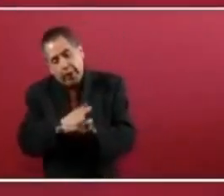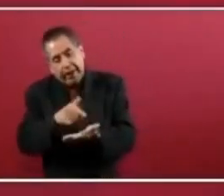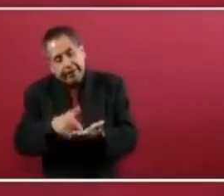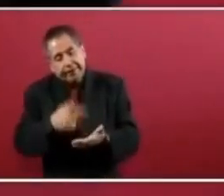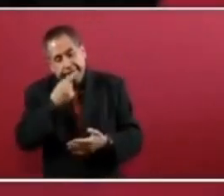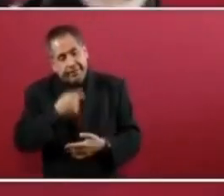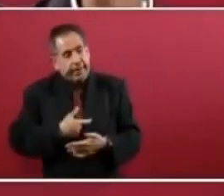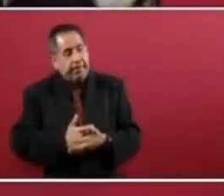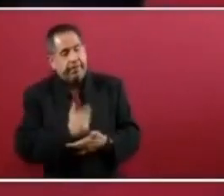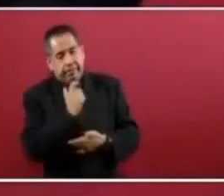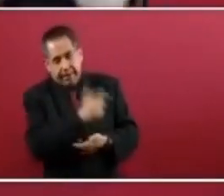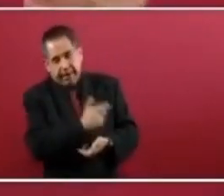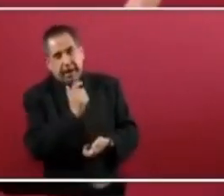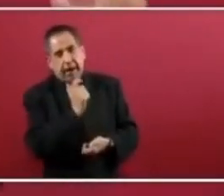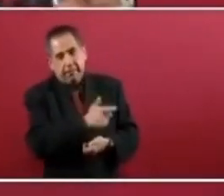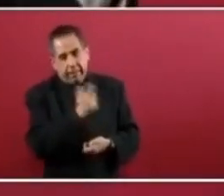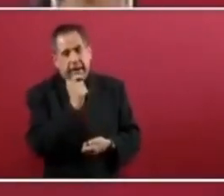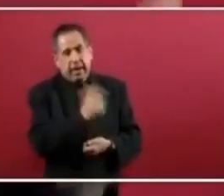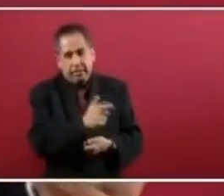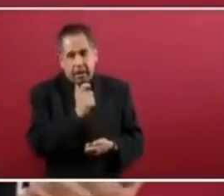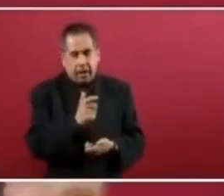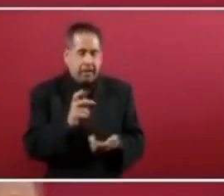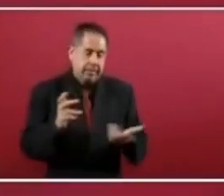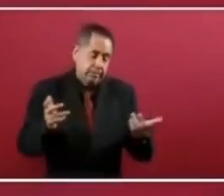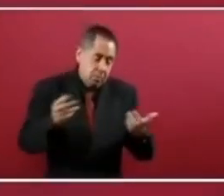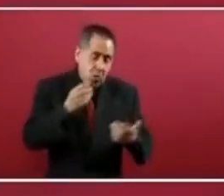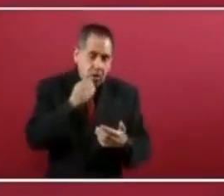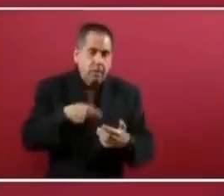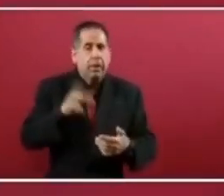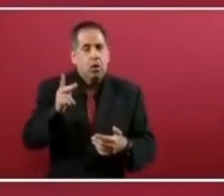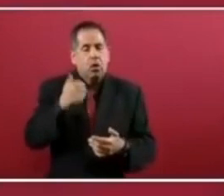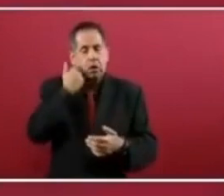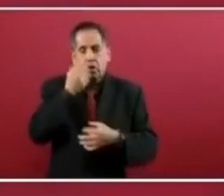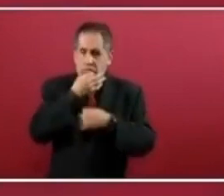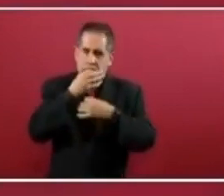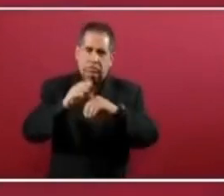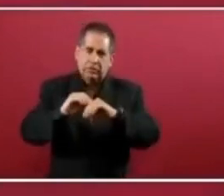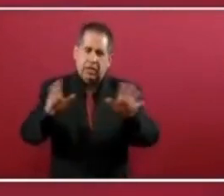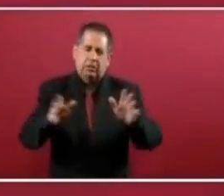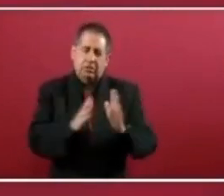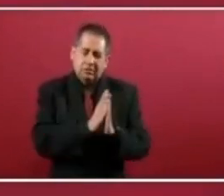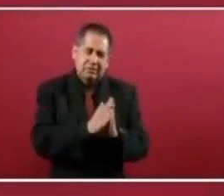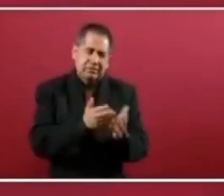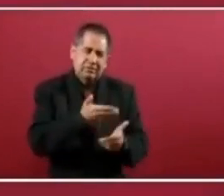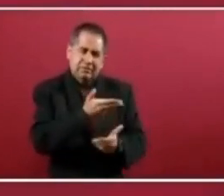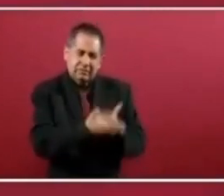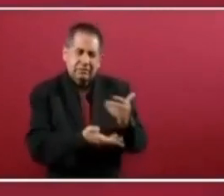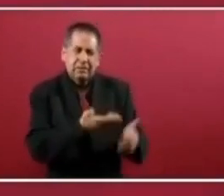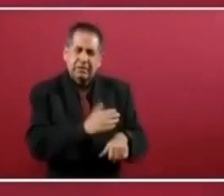Nada más que sí, lo quería yo dejar de manifiesto,